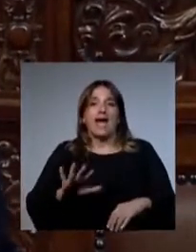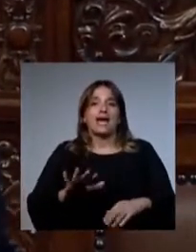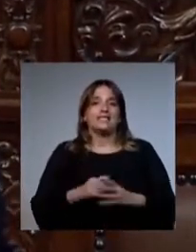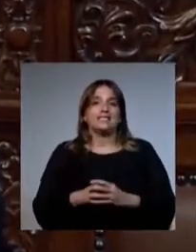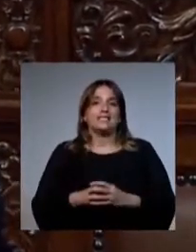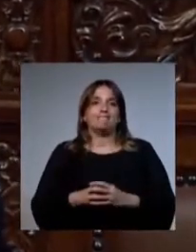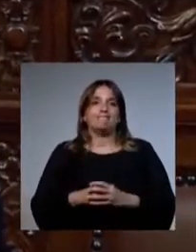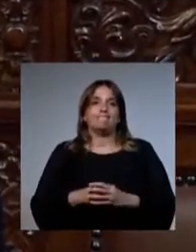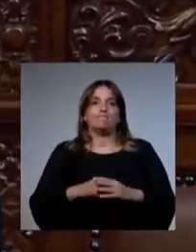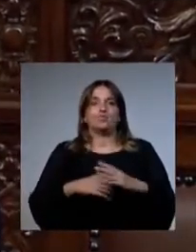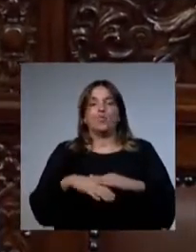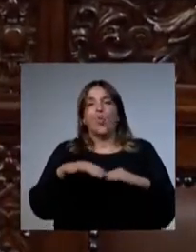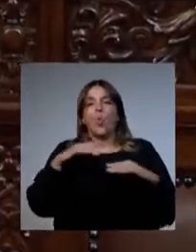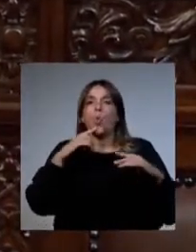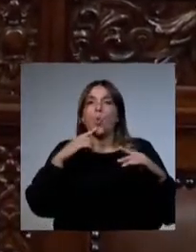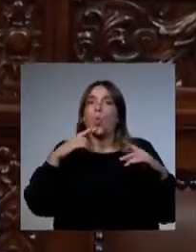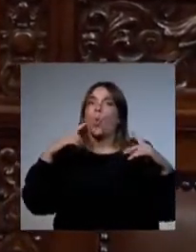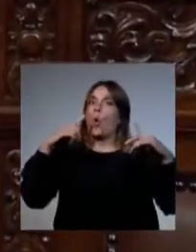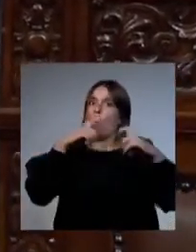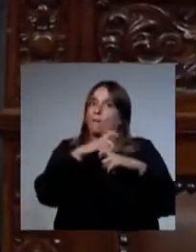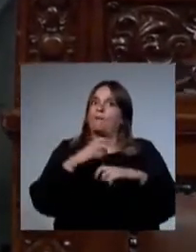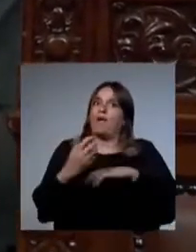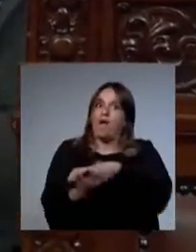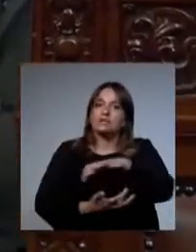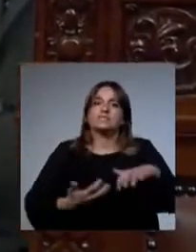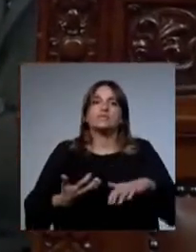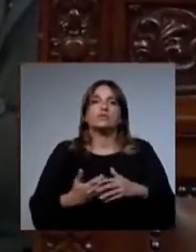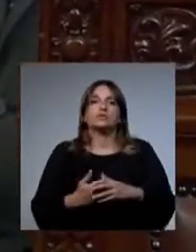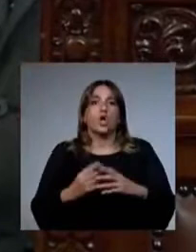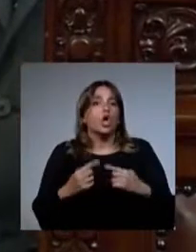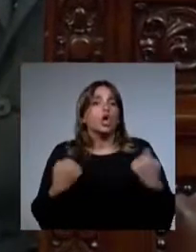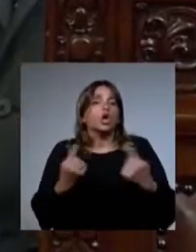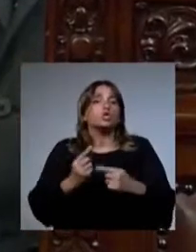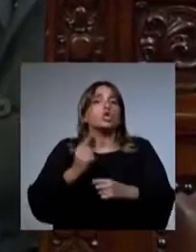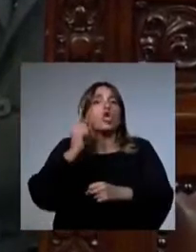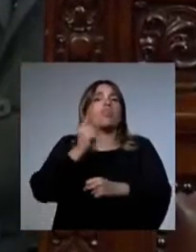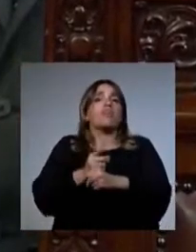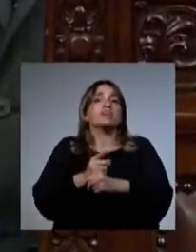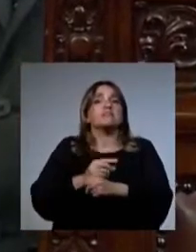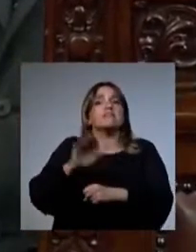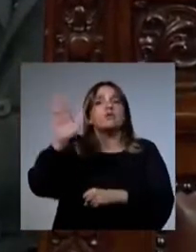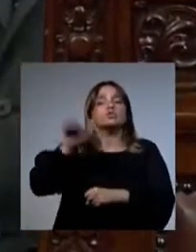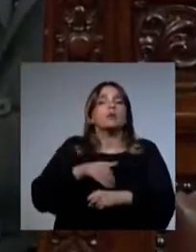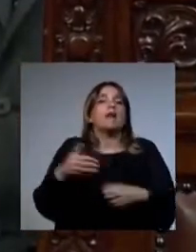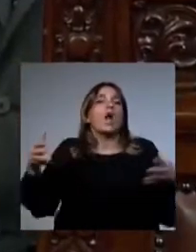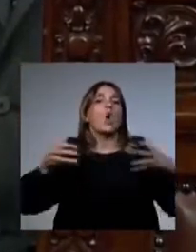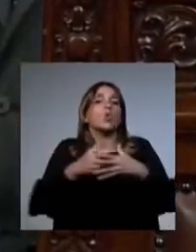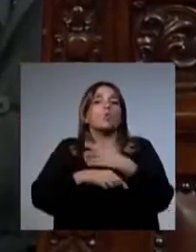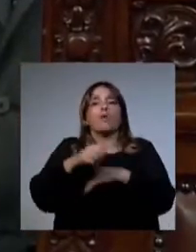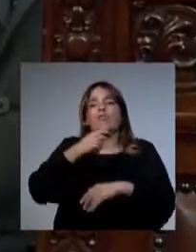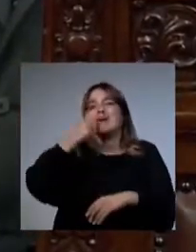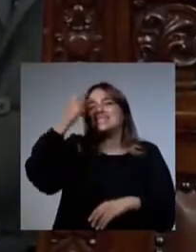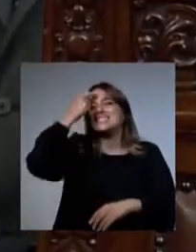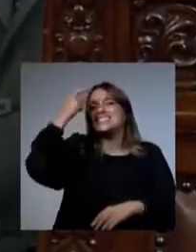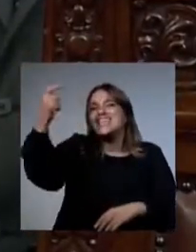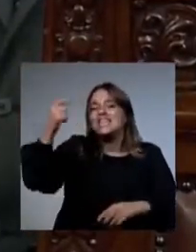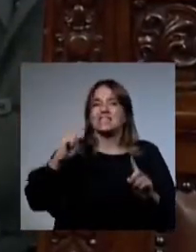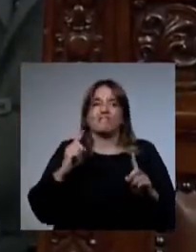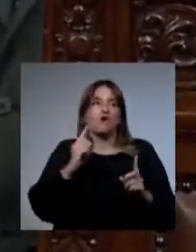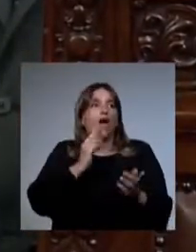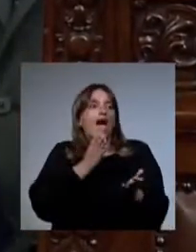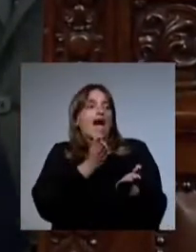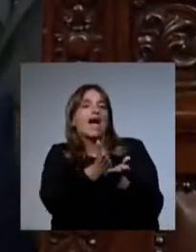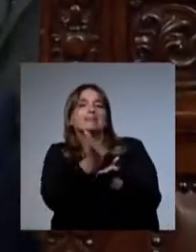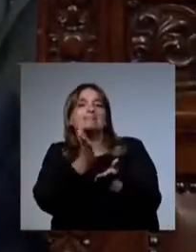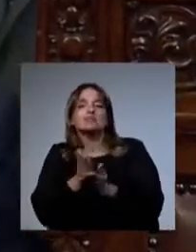la complejidad de la situación que decidimos convocar un grupo de científicos que asesoraran al